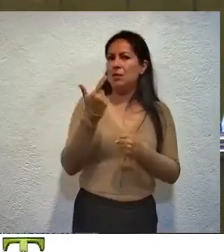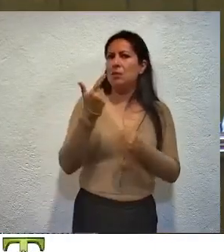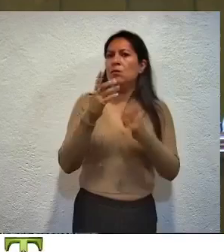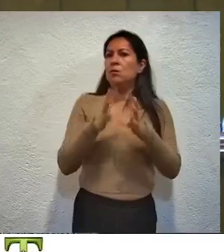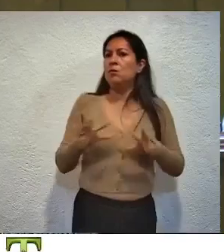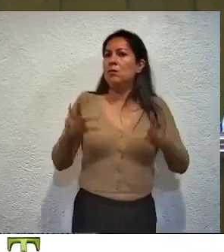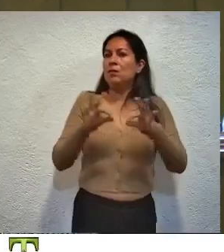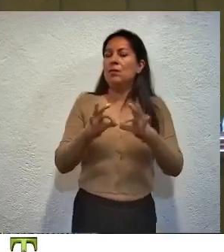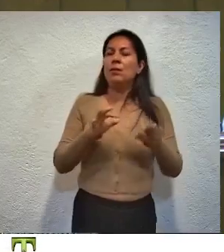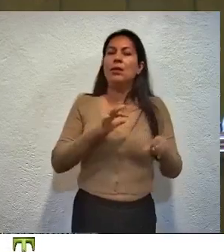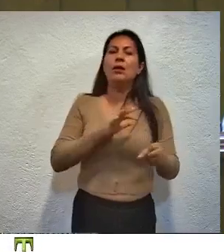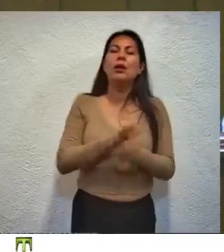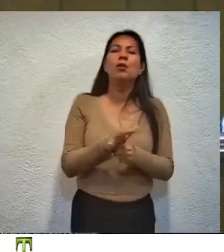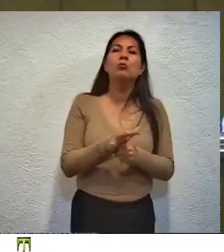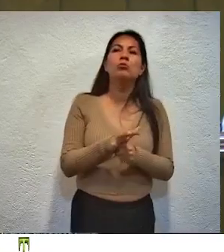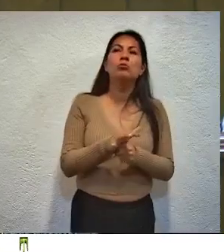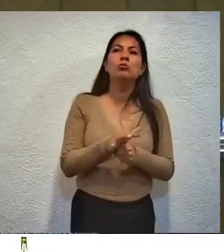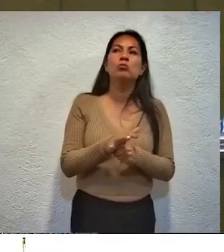de los